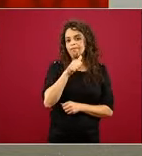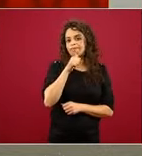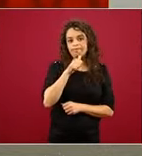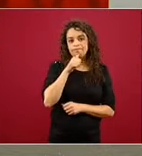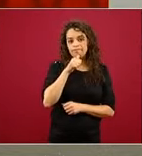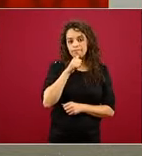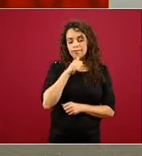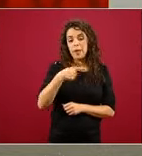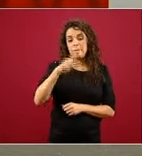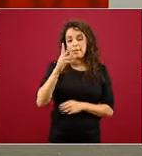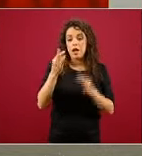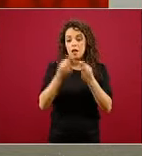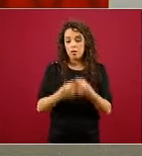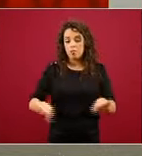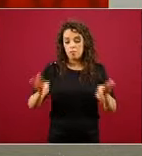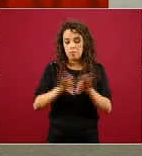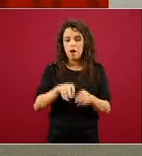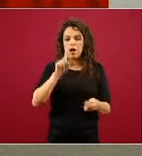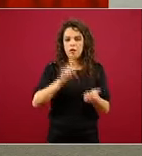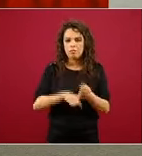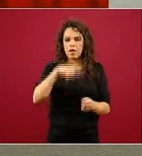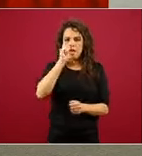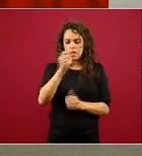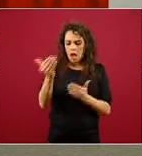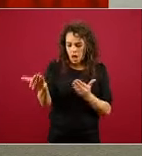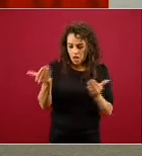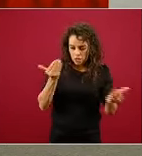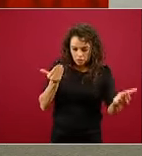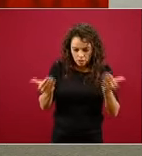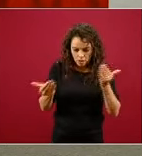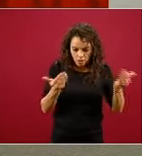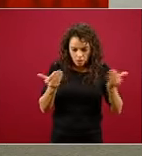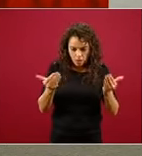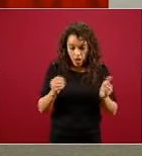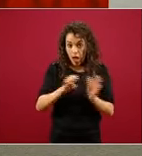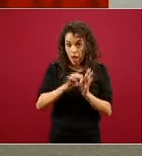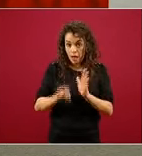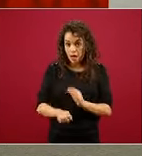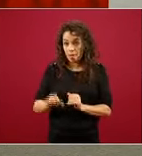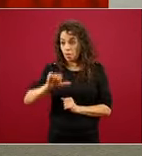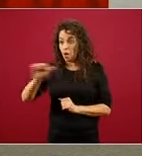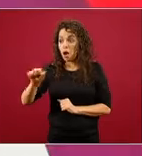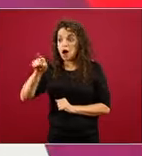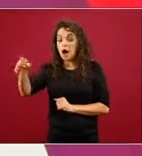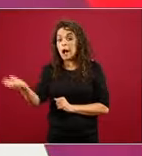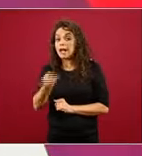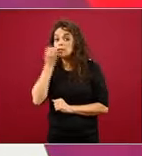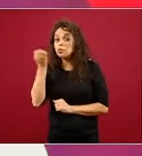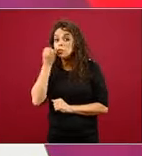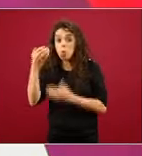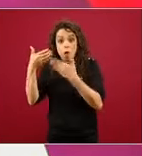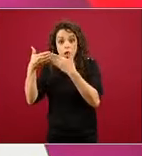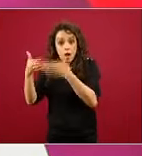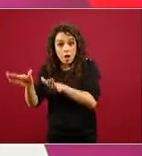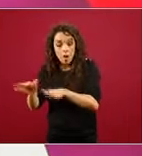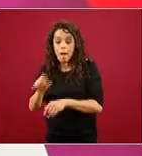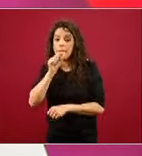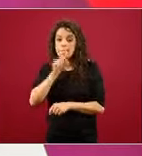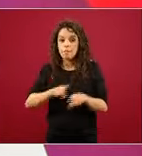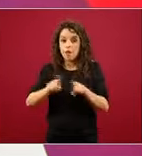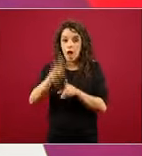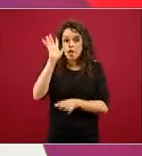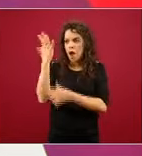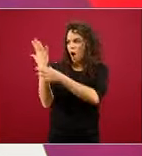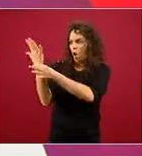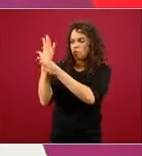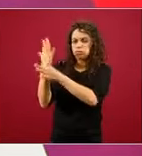es importante si lo comparamos, por ejemplo, con la actividad escolar. Ya se ha dicho en varias ocasiones, inclusive por la misma Secretaría de Educación,